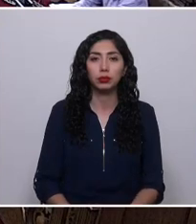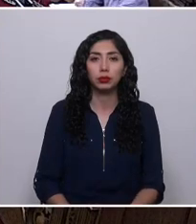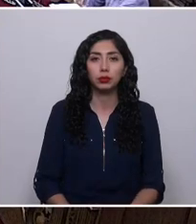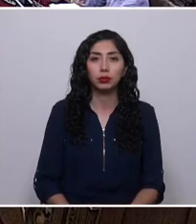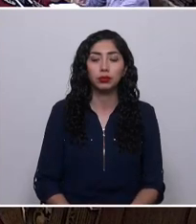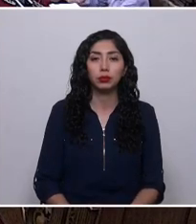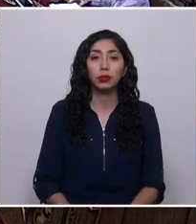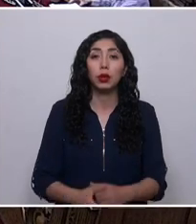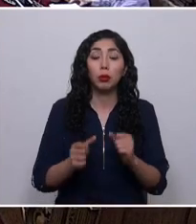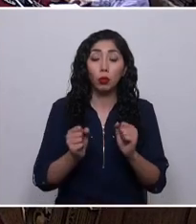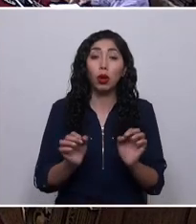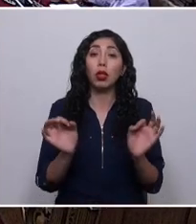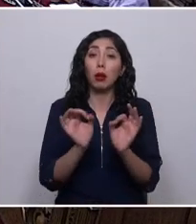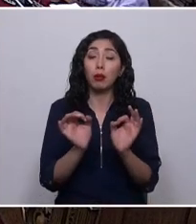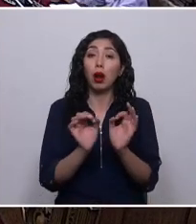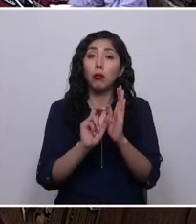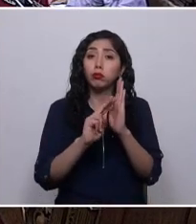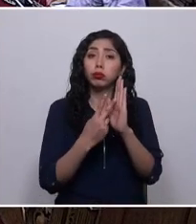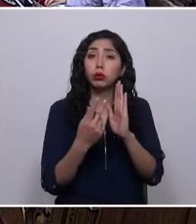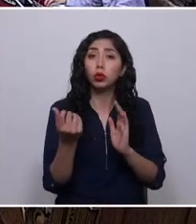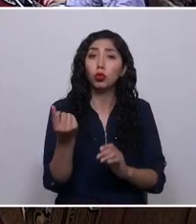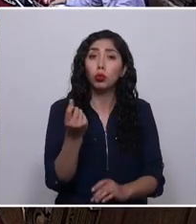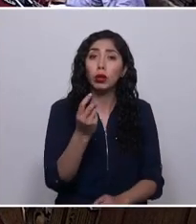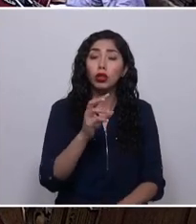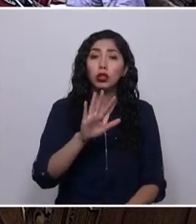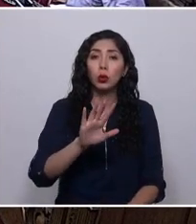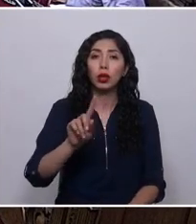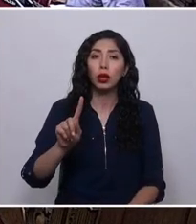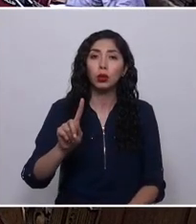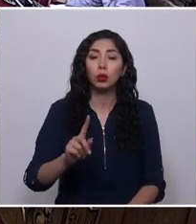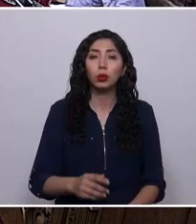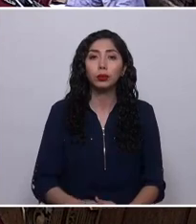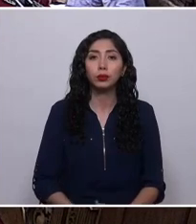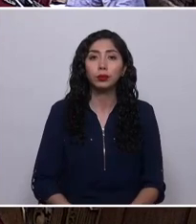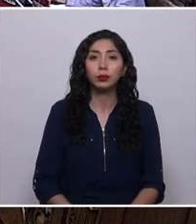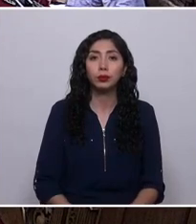Se ofrece la palabra respecto a la indicación número 51.